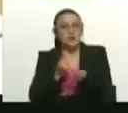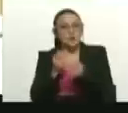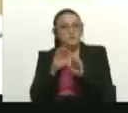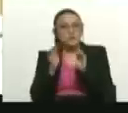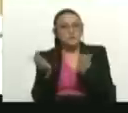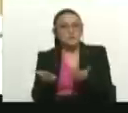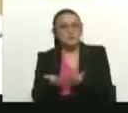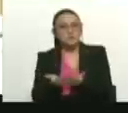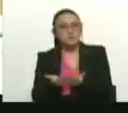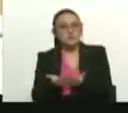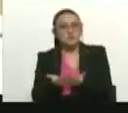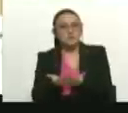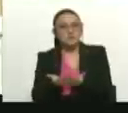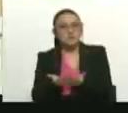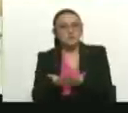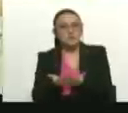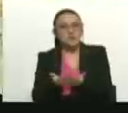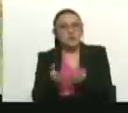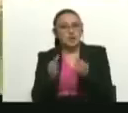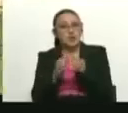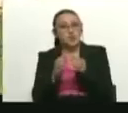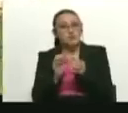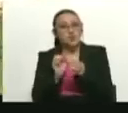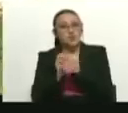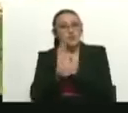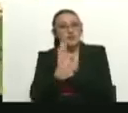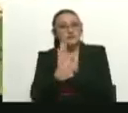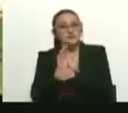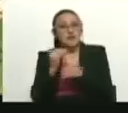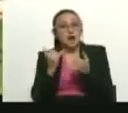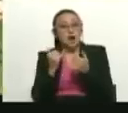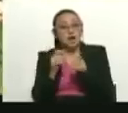mundial. El grupo BRICS ahora ampliado,